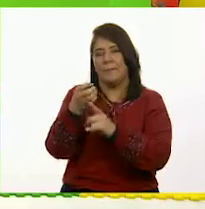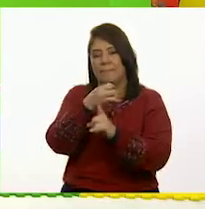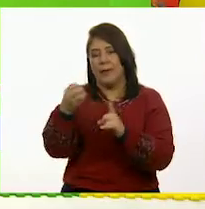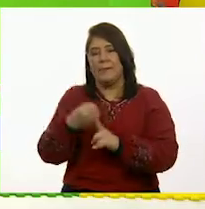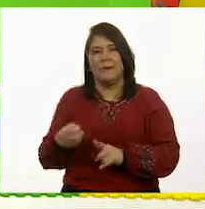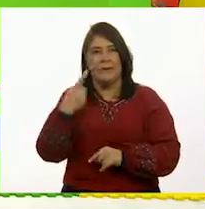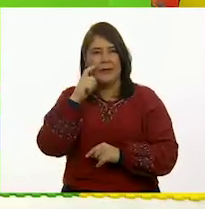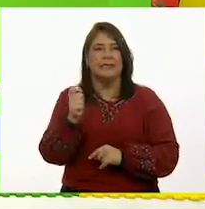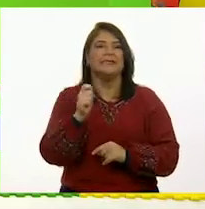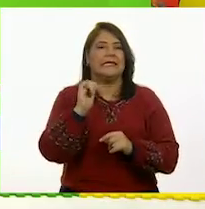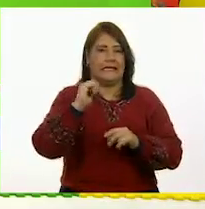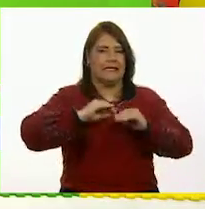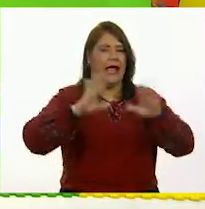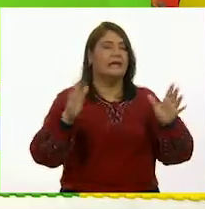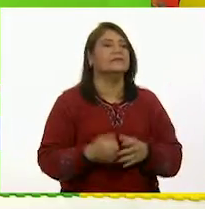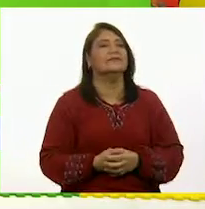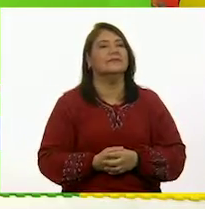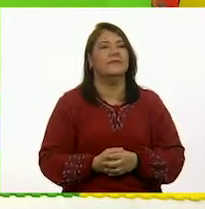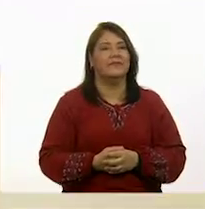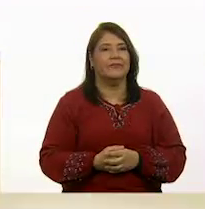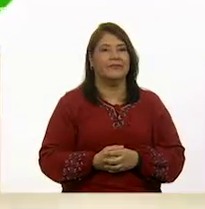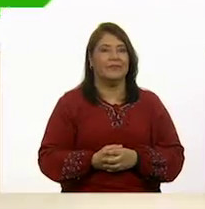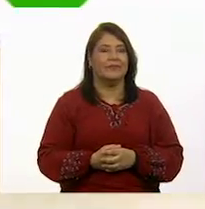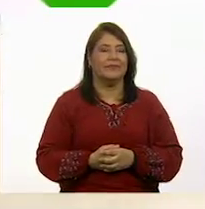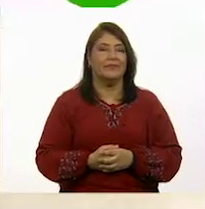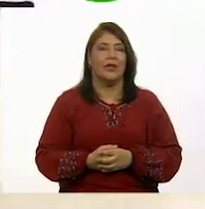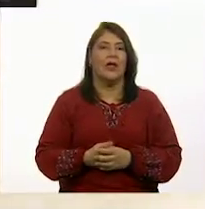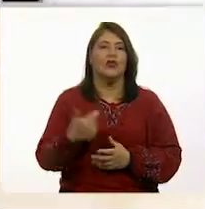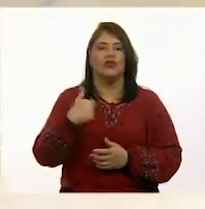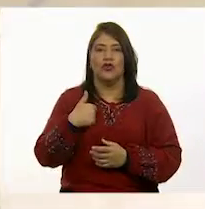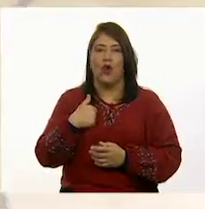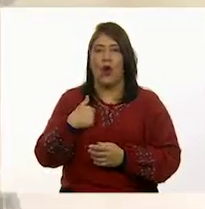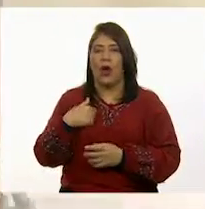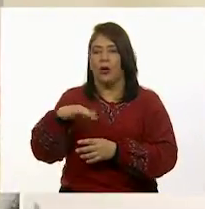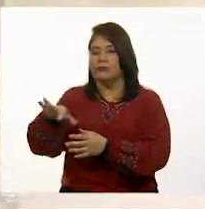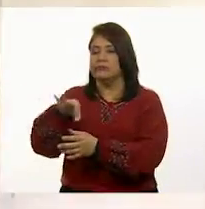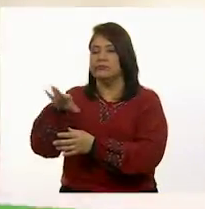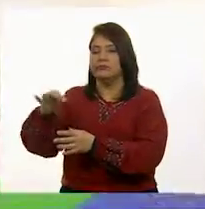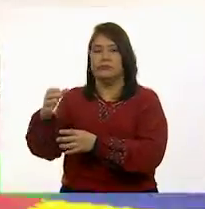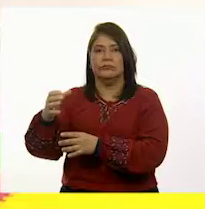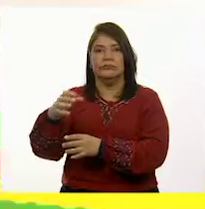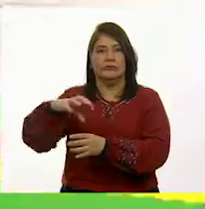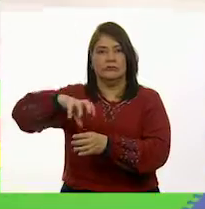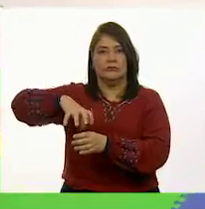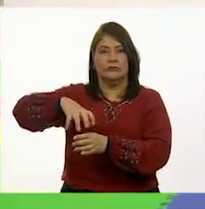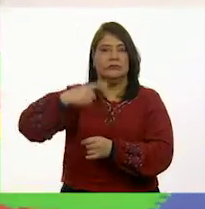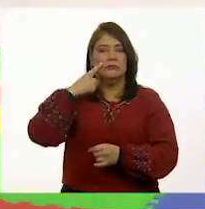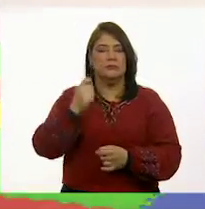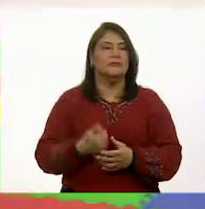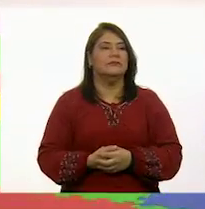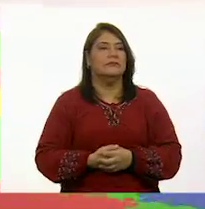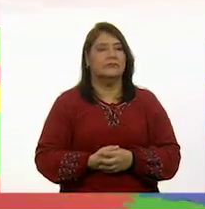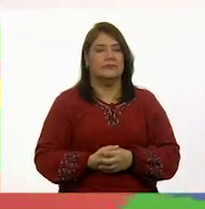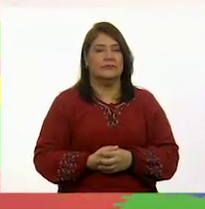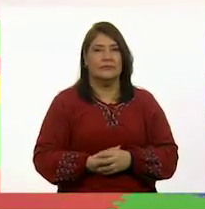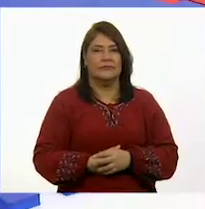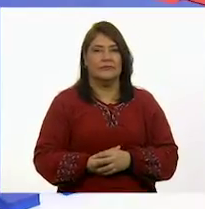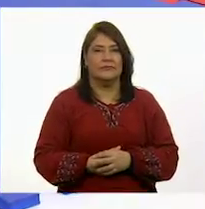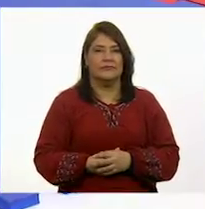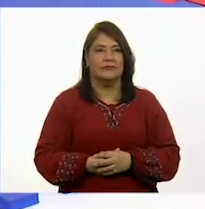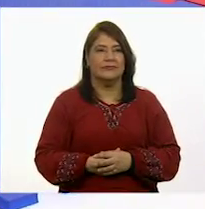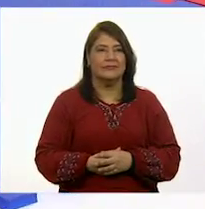que sí. Gracias, Ana. Vamos. Yo saco las fichas. Aquí.